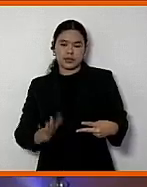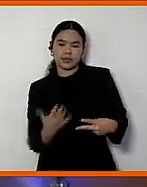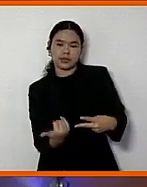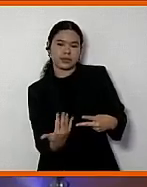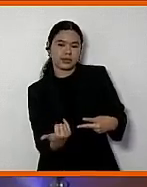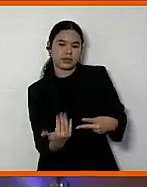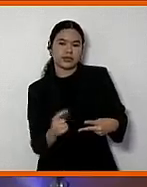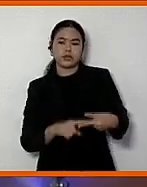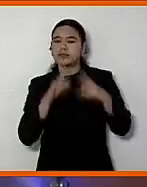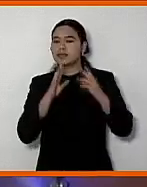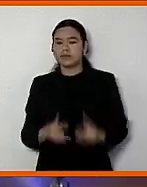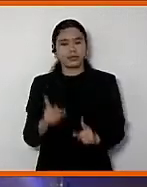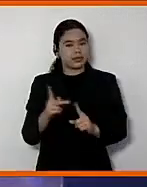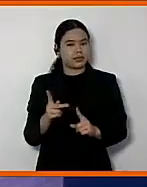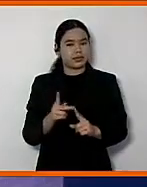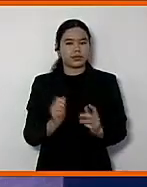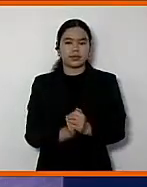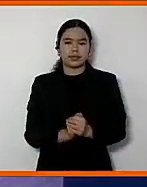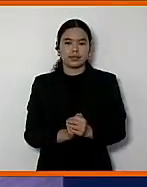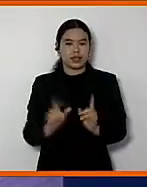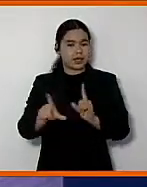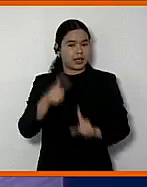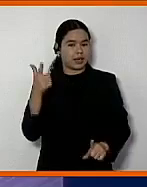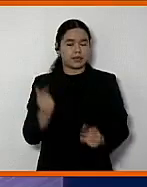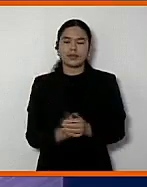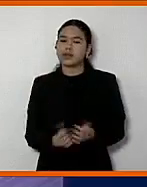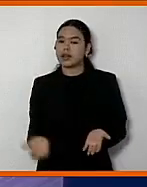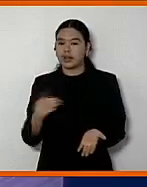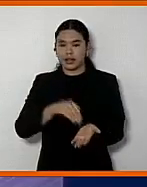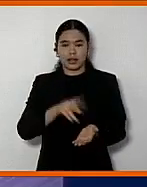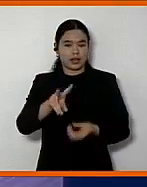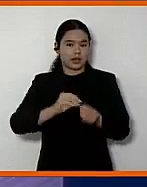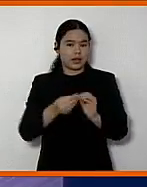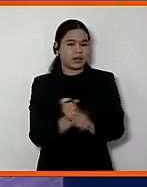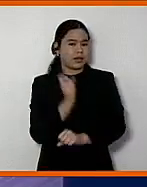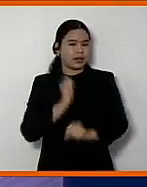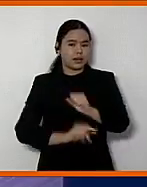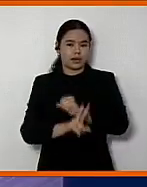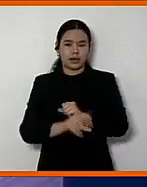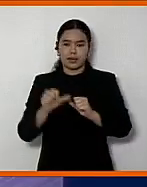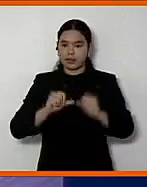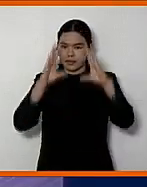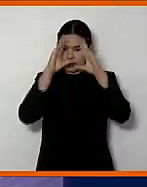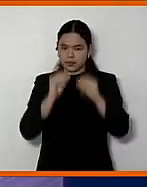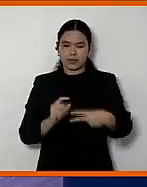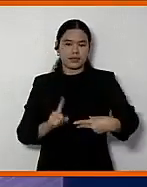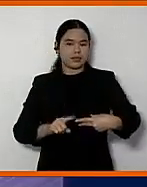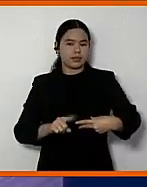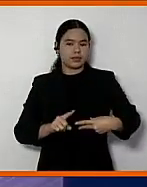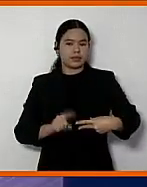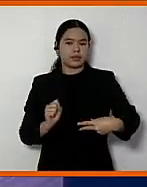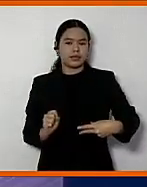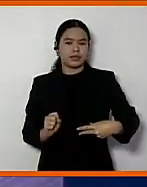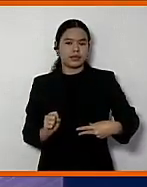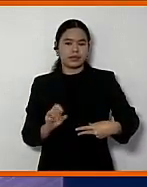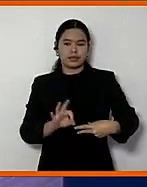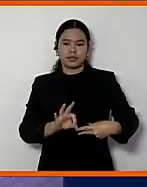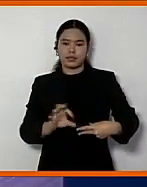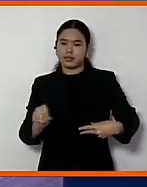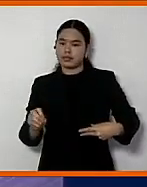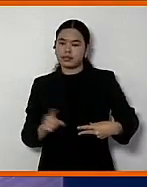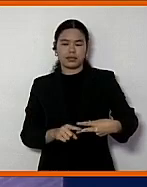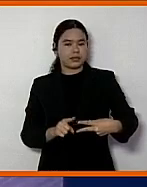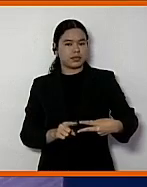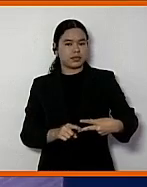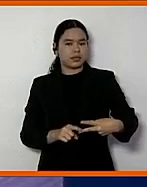favorecido 15 con su catrachada Lempira los números ganadores para premiados en esta noche son posición 1,90